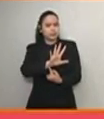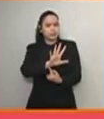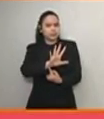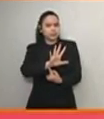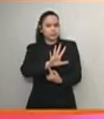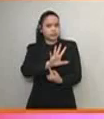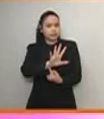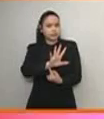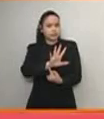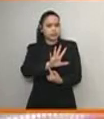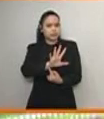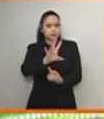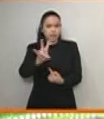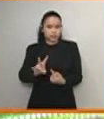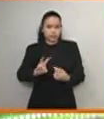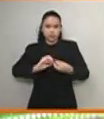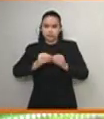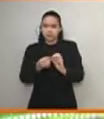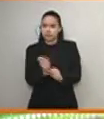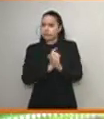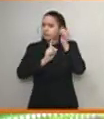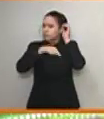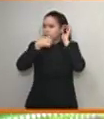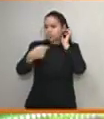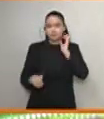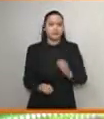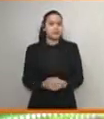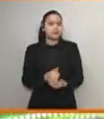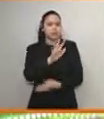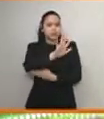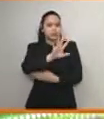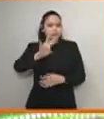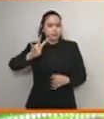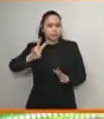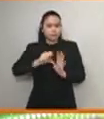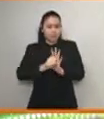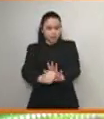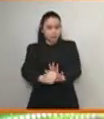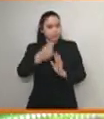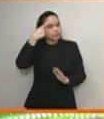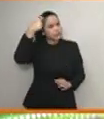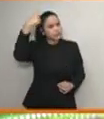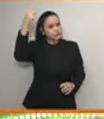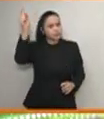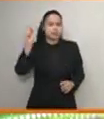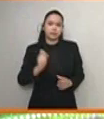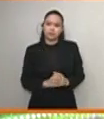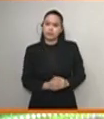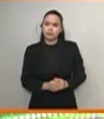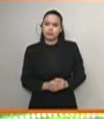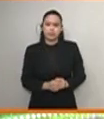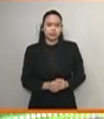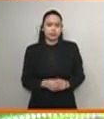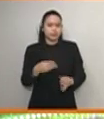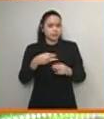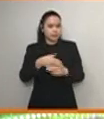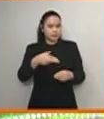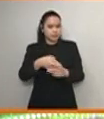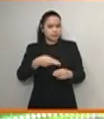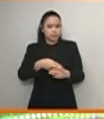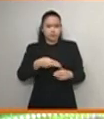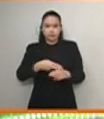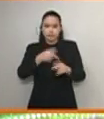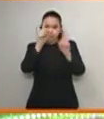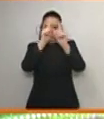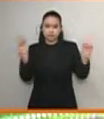porque este es el 7 el número favorecido para la diaria es el 57 con su símbolo de sueño es cuchillo en el cuadro del